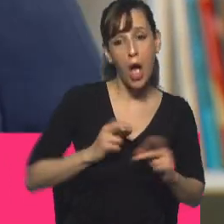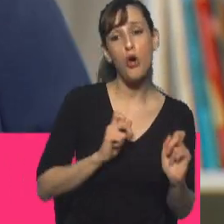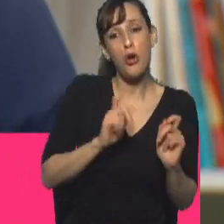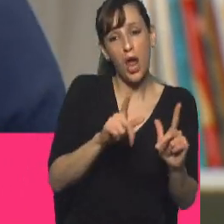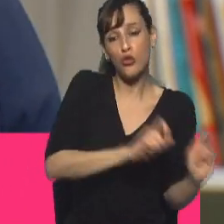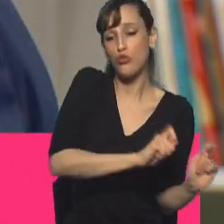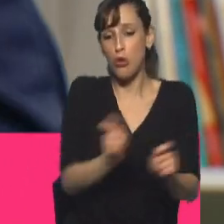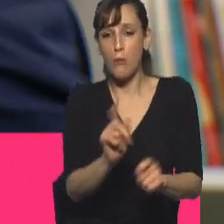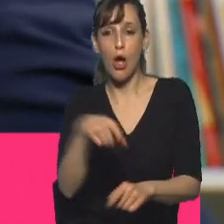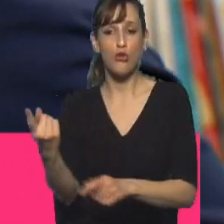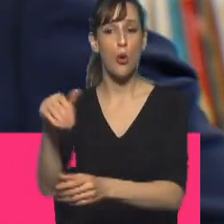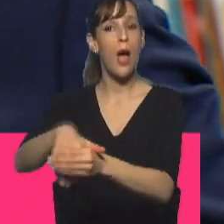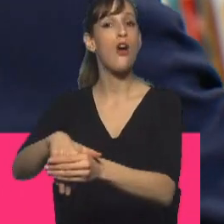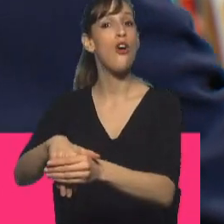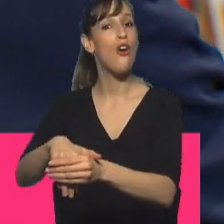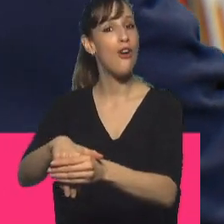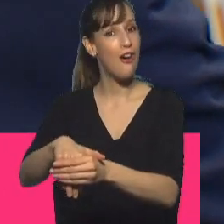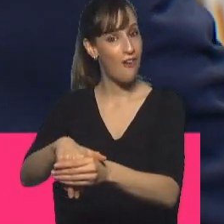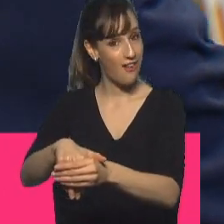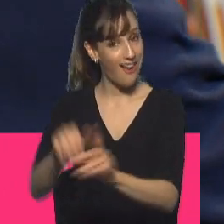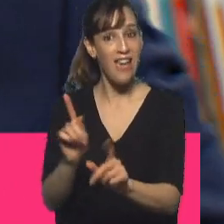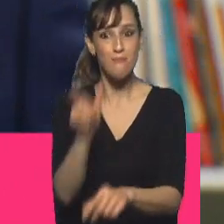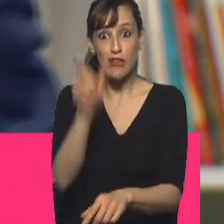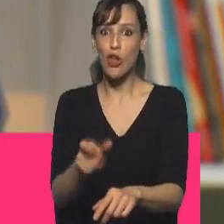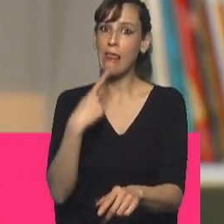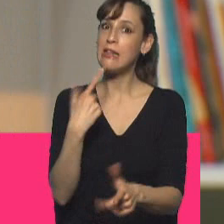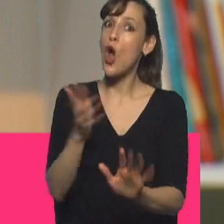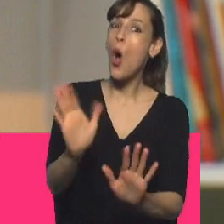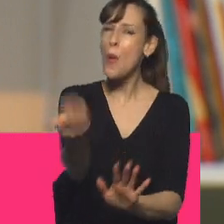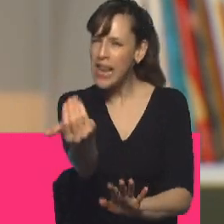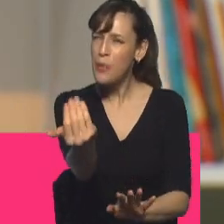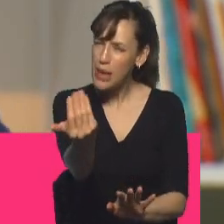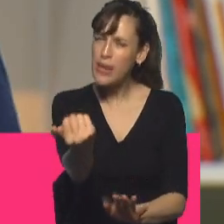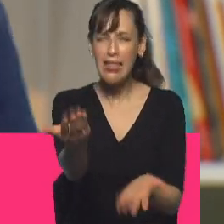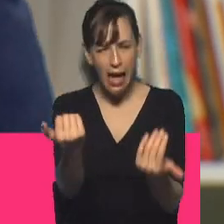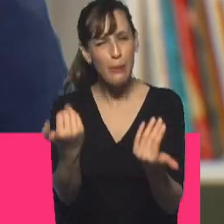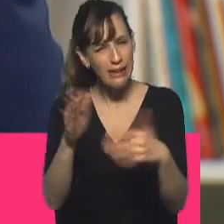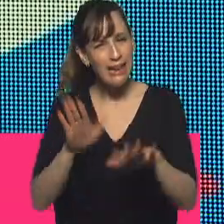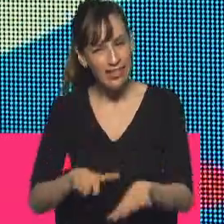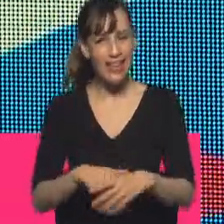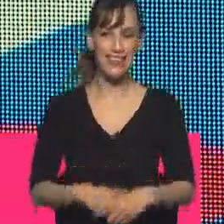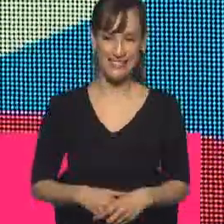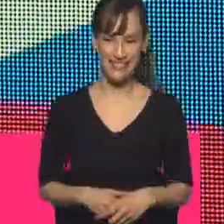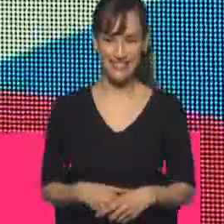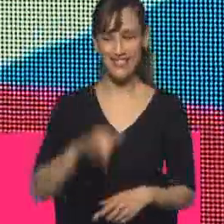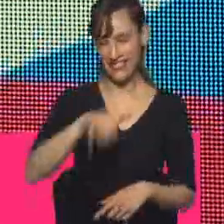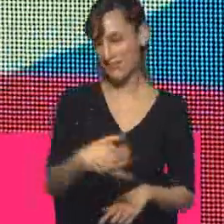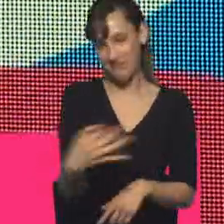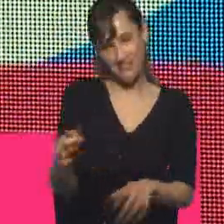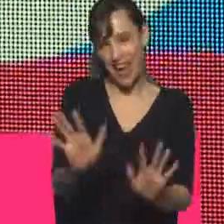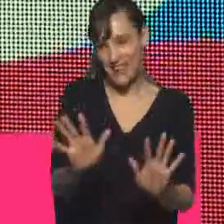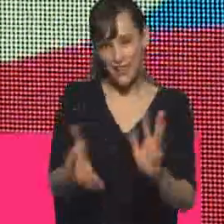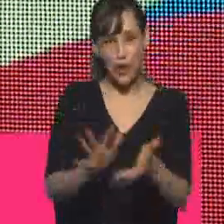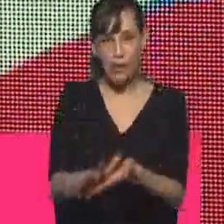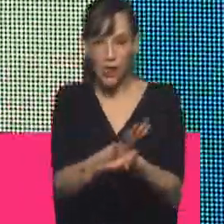y cruza y te vas yendo. Y ahí sentís la caricia, ¿no? Claro. No, quédate, creo que te dan una bebida. Aparte, ojo, puede haber una persuasión